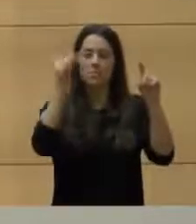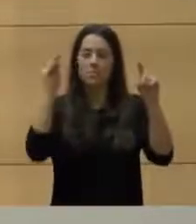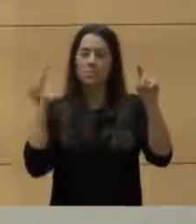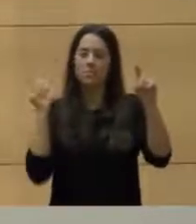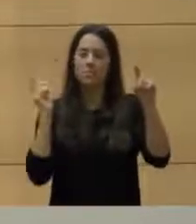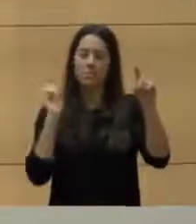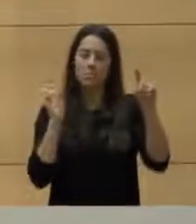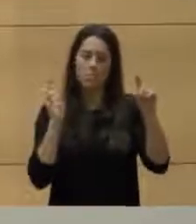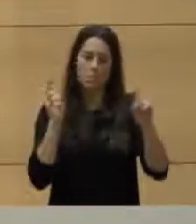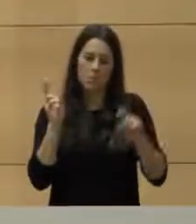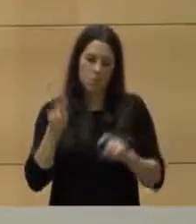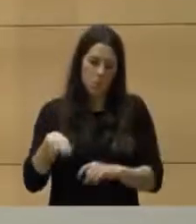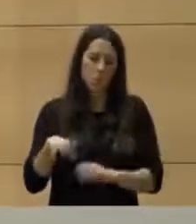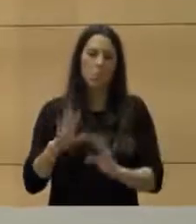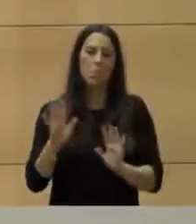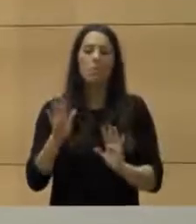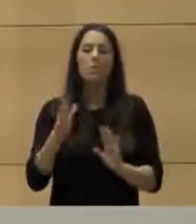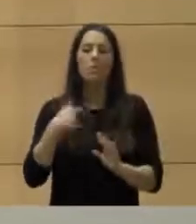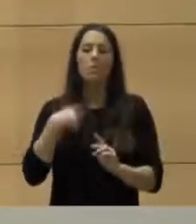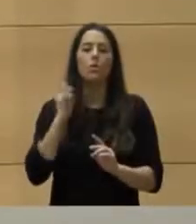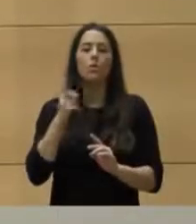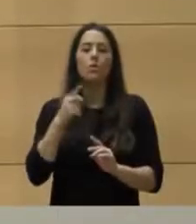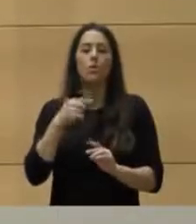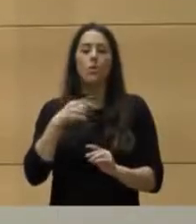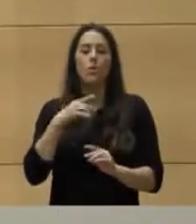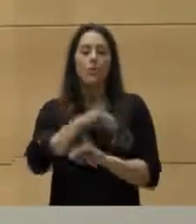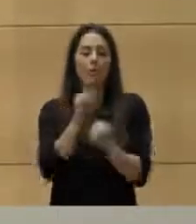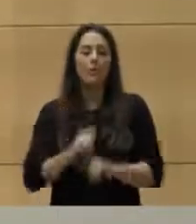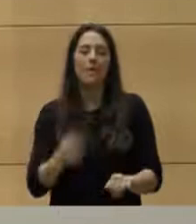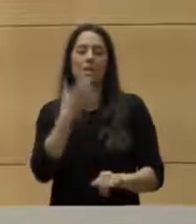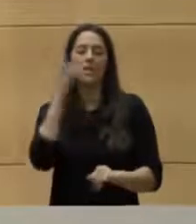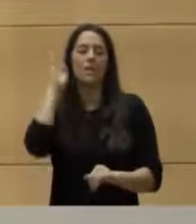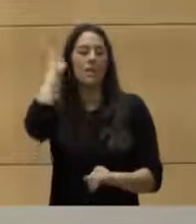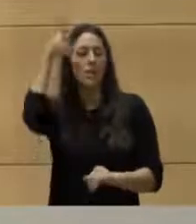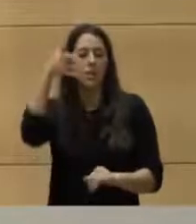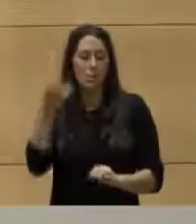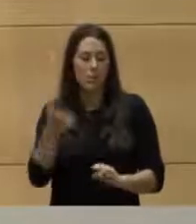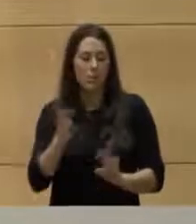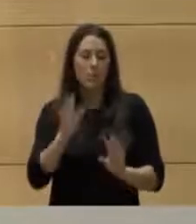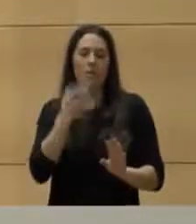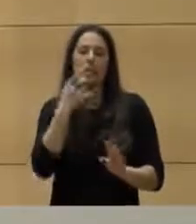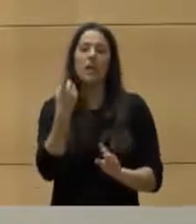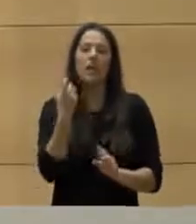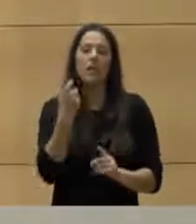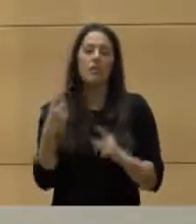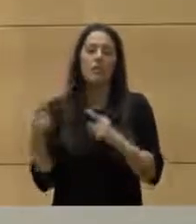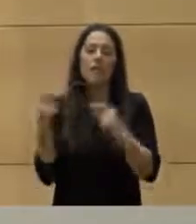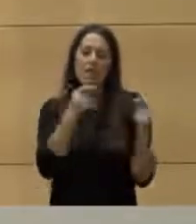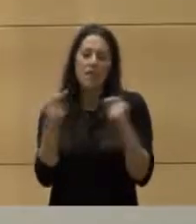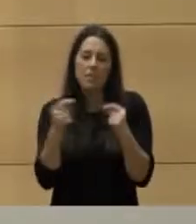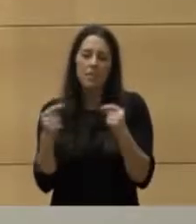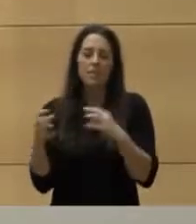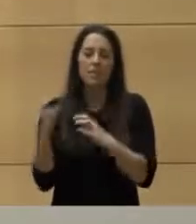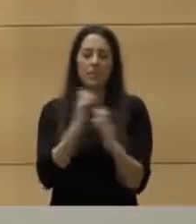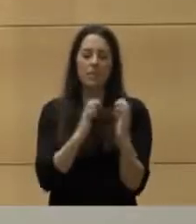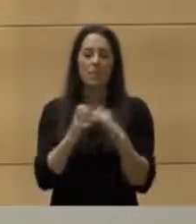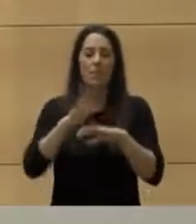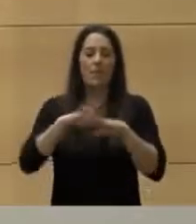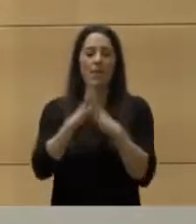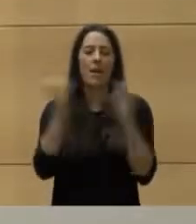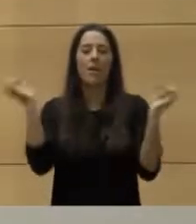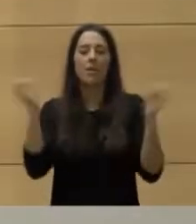República Española, pero es más, si hace falta debatir y dialogar para llegar a un acuerdo, me daría igual que se llamase